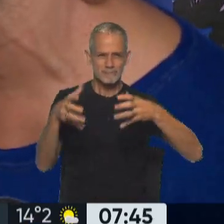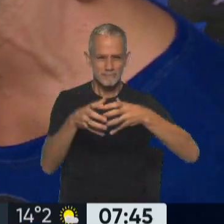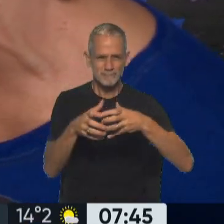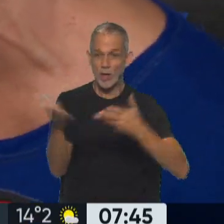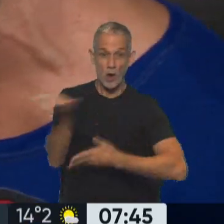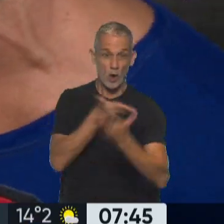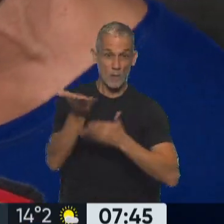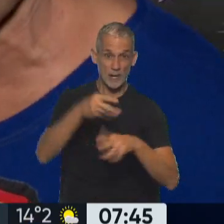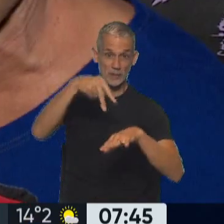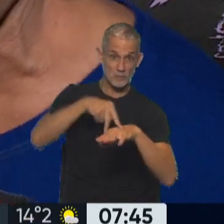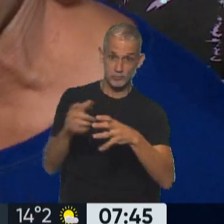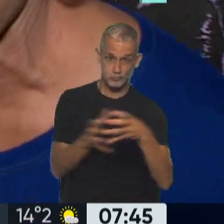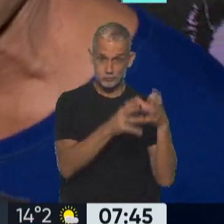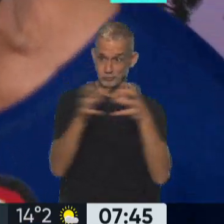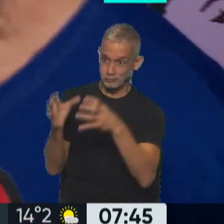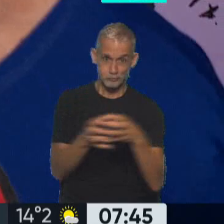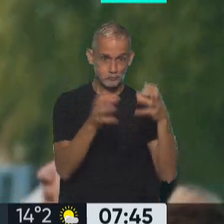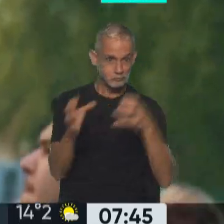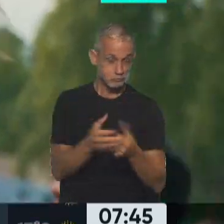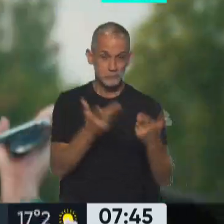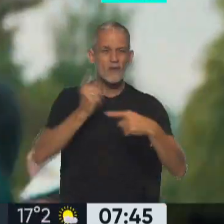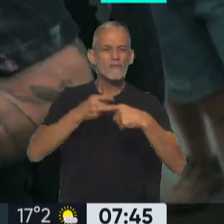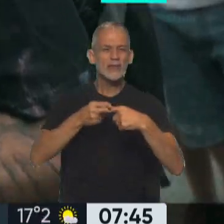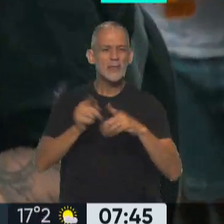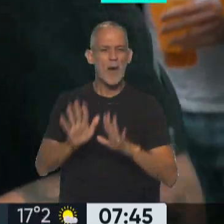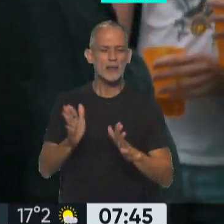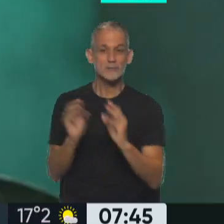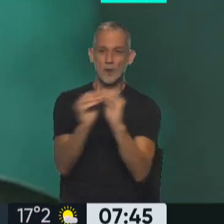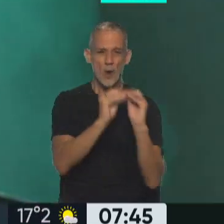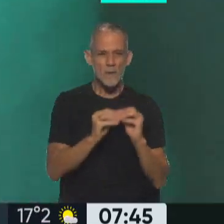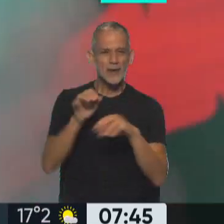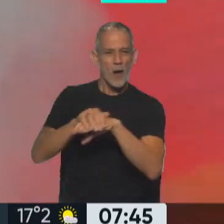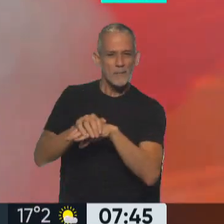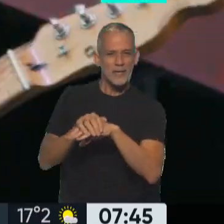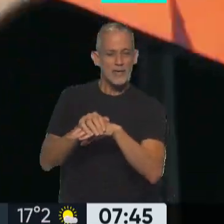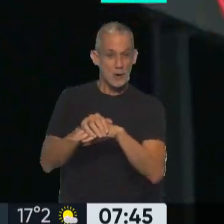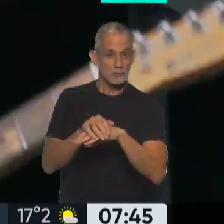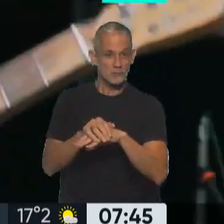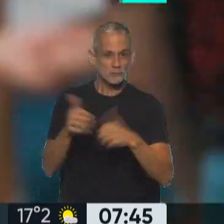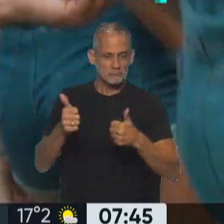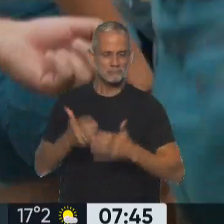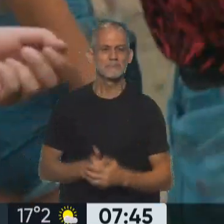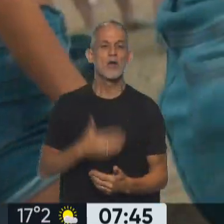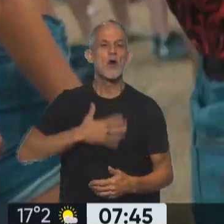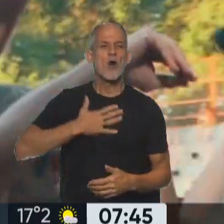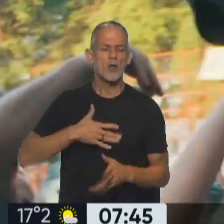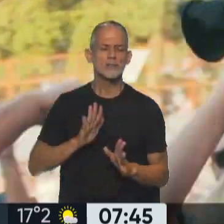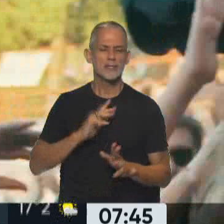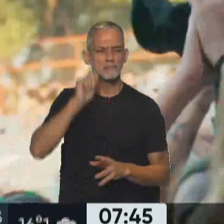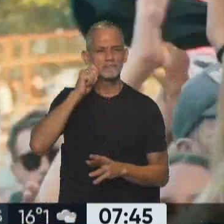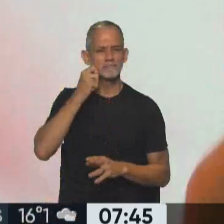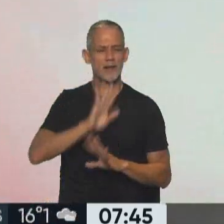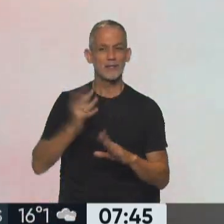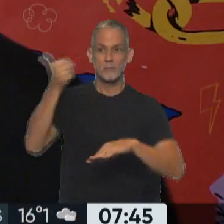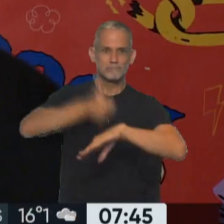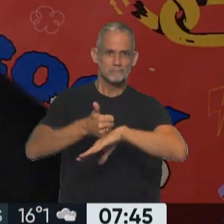compartir escenario y todo lo que tiene que ver con el festival, con colegas, con amigos. Muy contentos, la verdad, un placer de